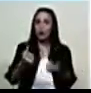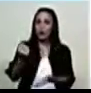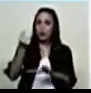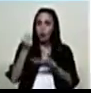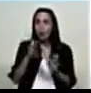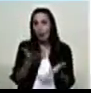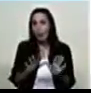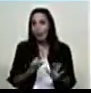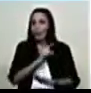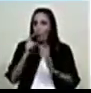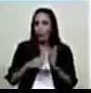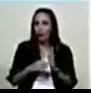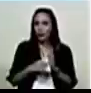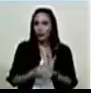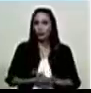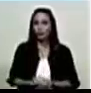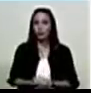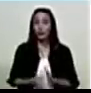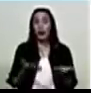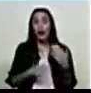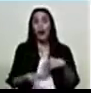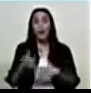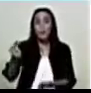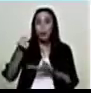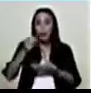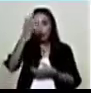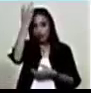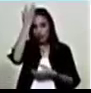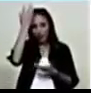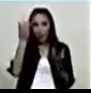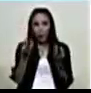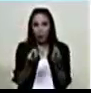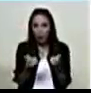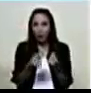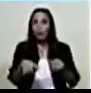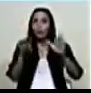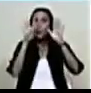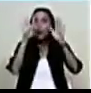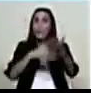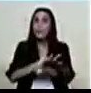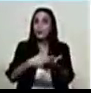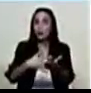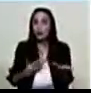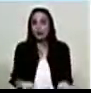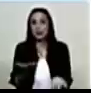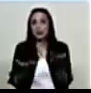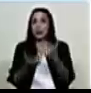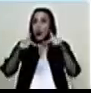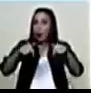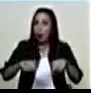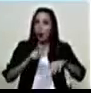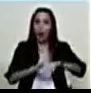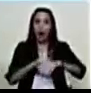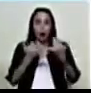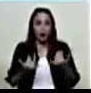menos, mínimo. El bono de Reyes llegó a 9 millones. Fue más allá de 8 millones. Hoy,